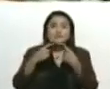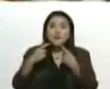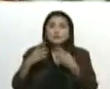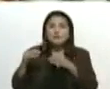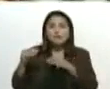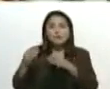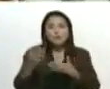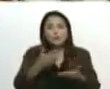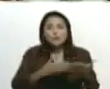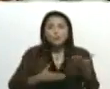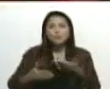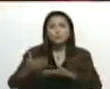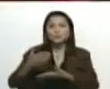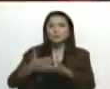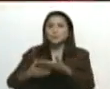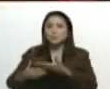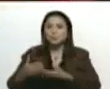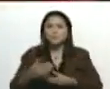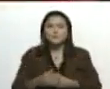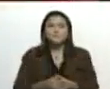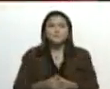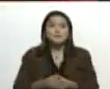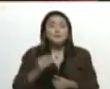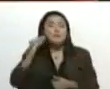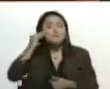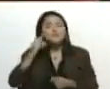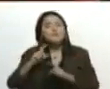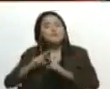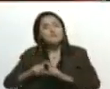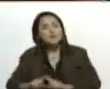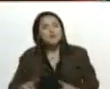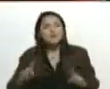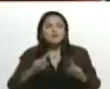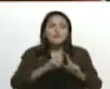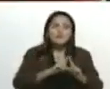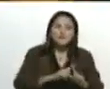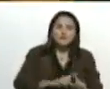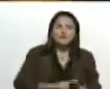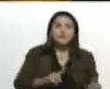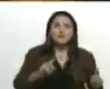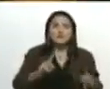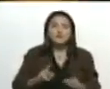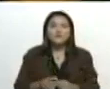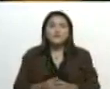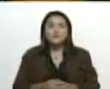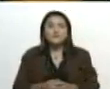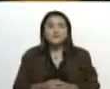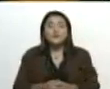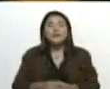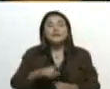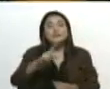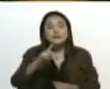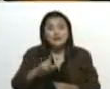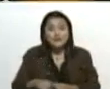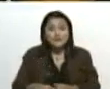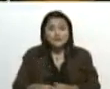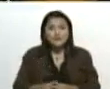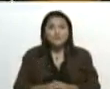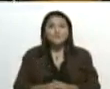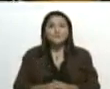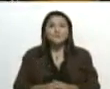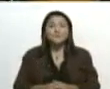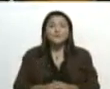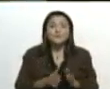conversación con los distintos ciudadanos, piensen de una manera o piensen de la otra. Es importante señalar que estos 10